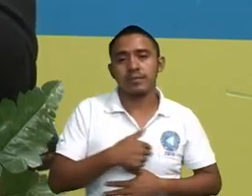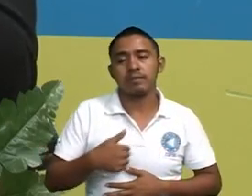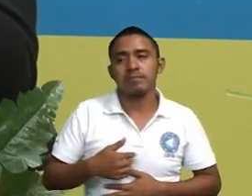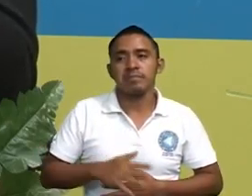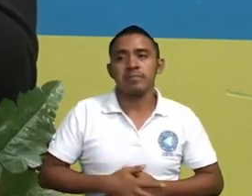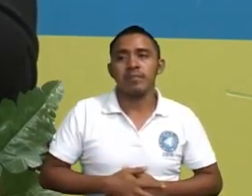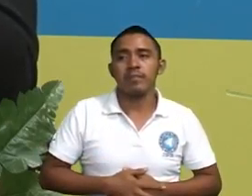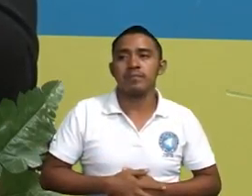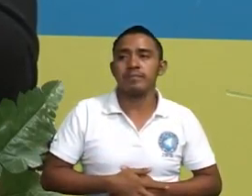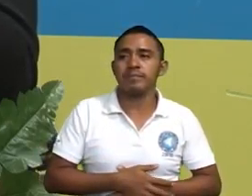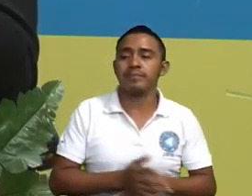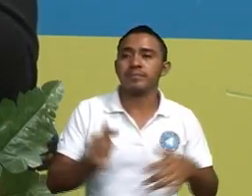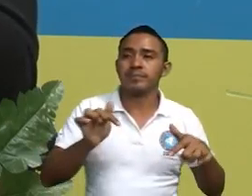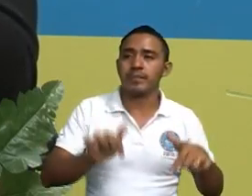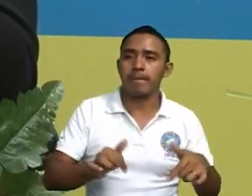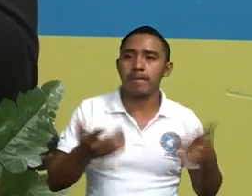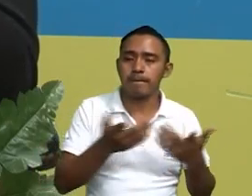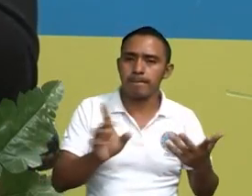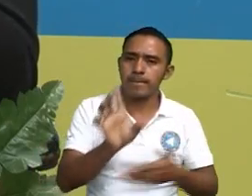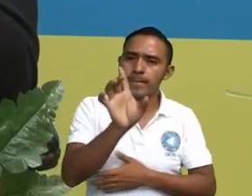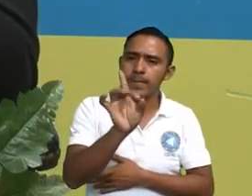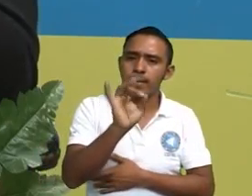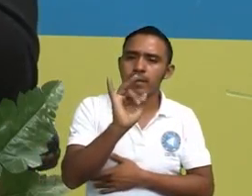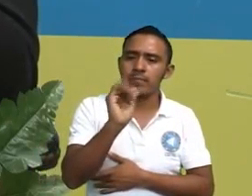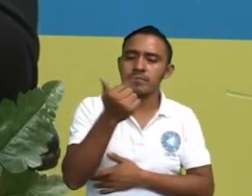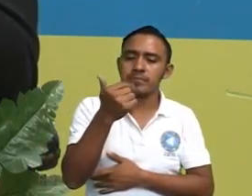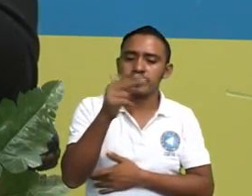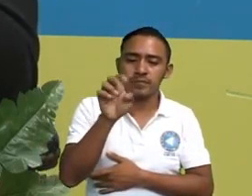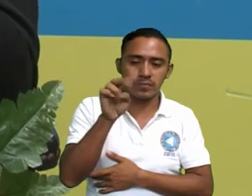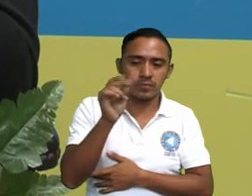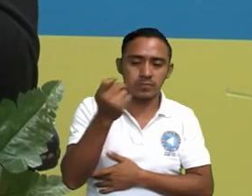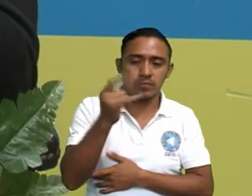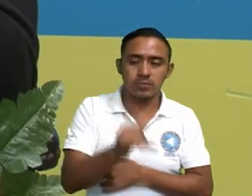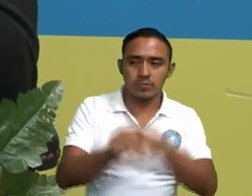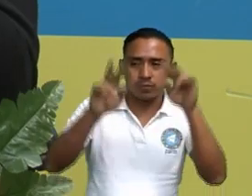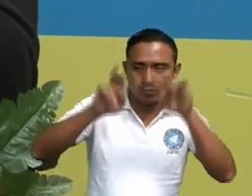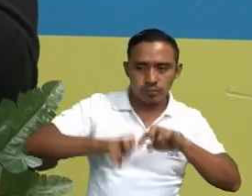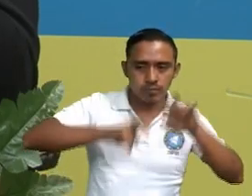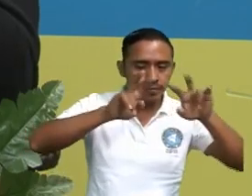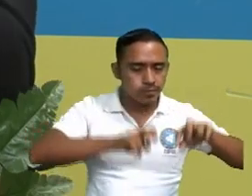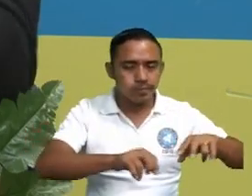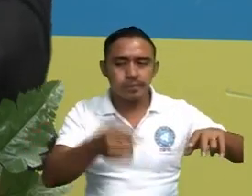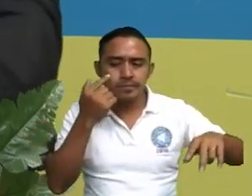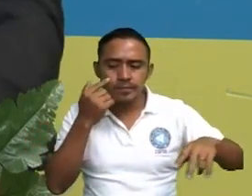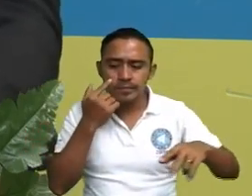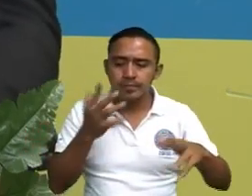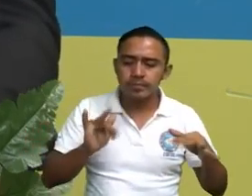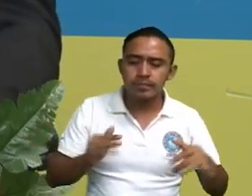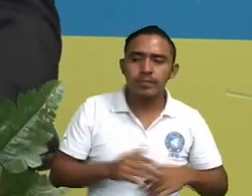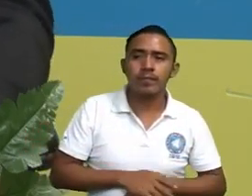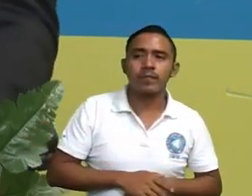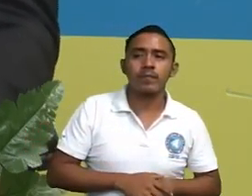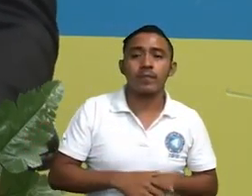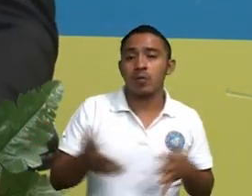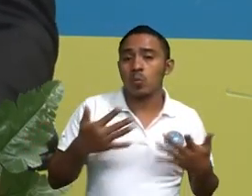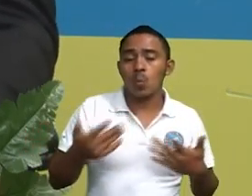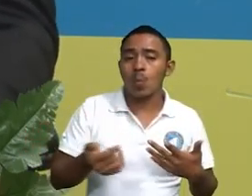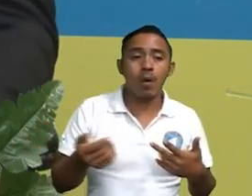Ya. Ahora, hablemos del diagnóstico, doctor. Una vez que todos estos pacientes que llegan, por ejemplo, como es